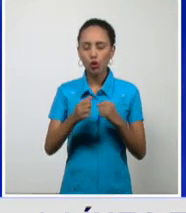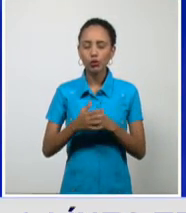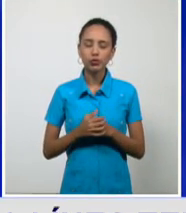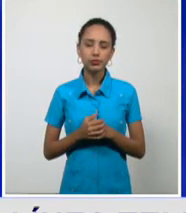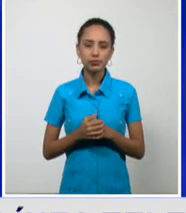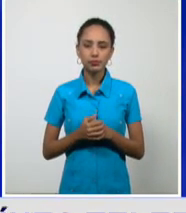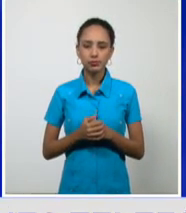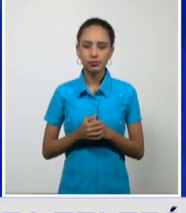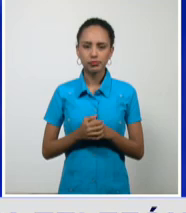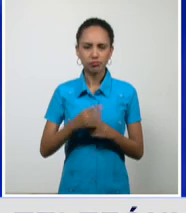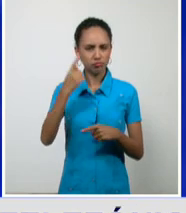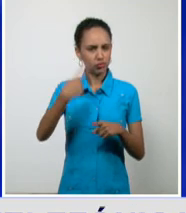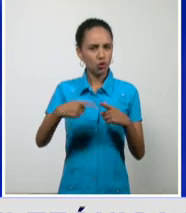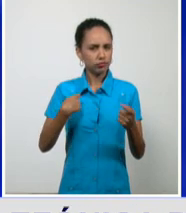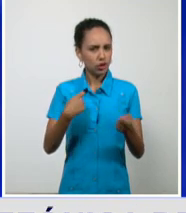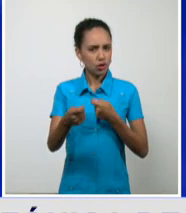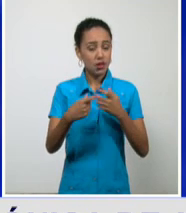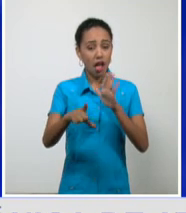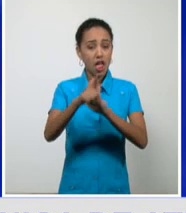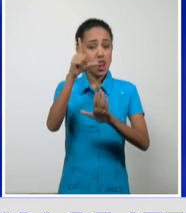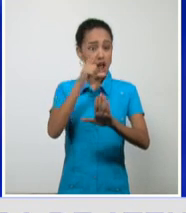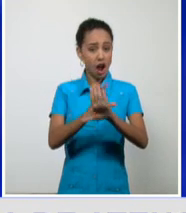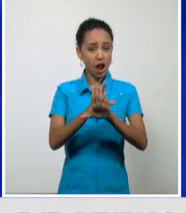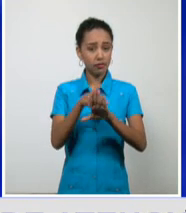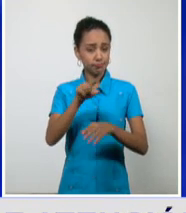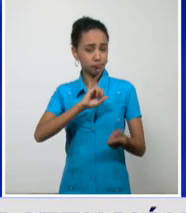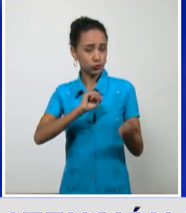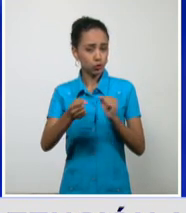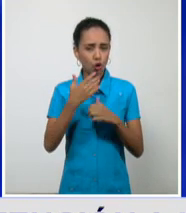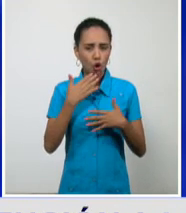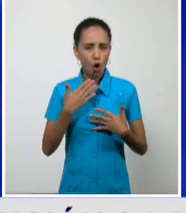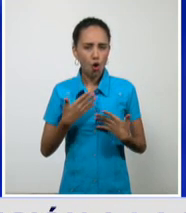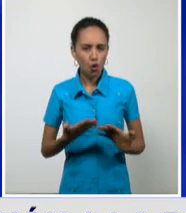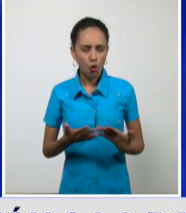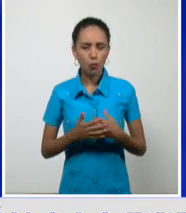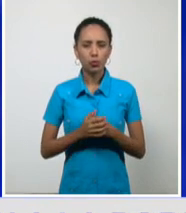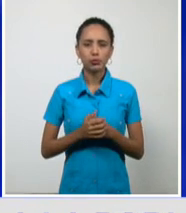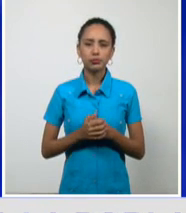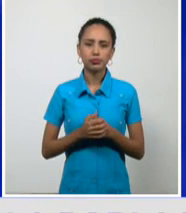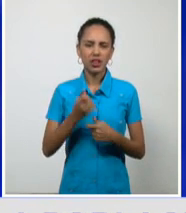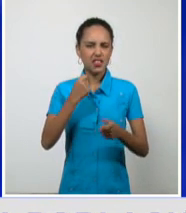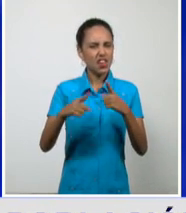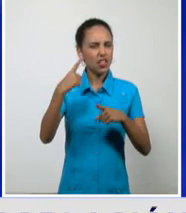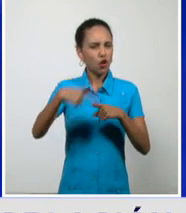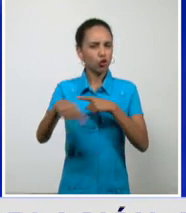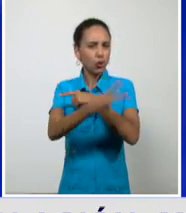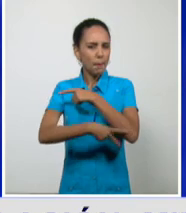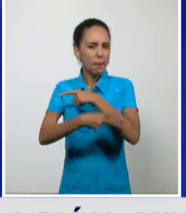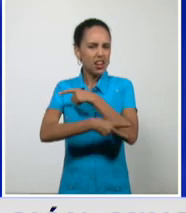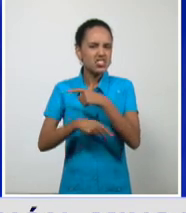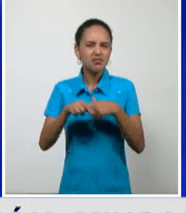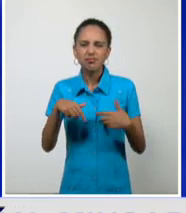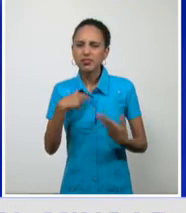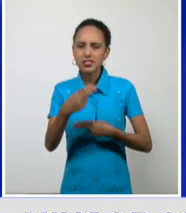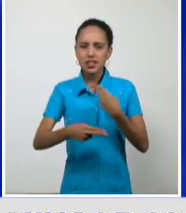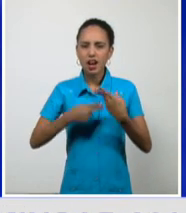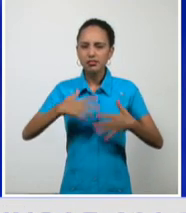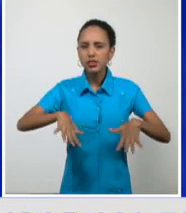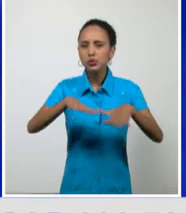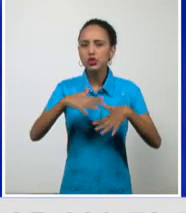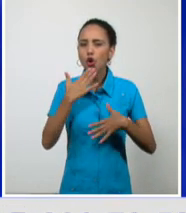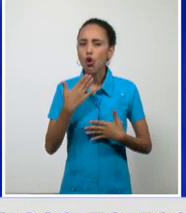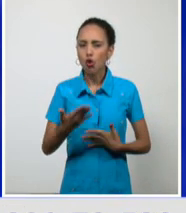se comercializan de manera ilícita, su entrada y salida del país. Correcto. En este sentido, en este escenario, ¿cómo se va comportando